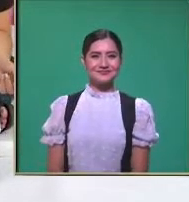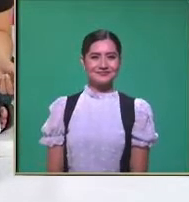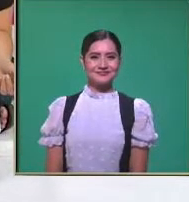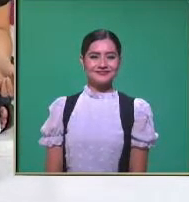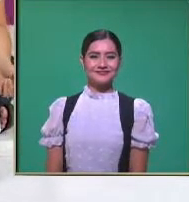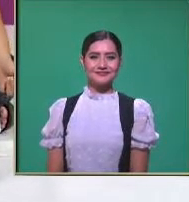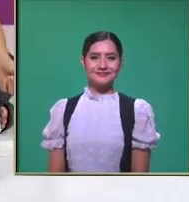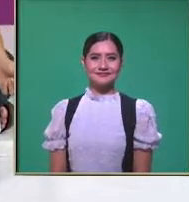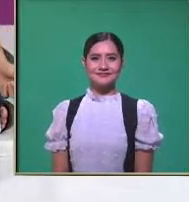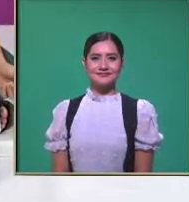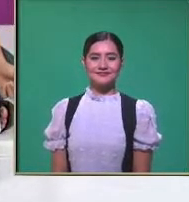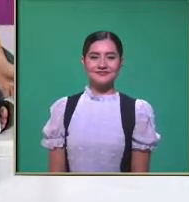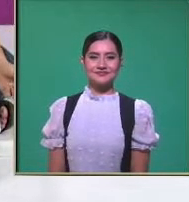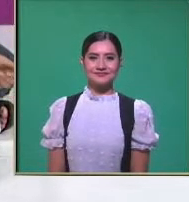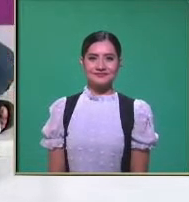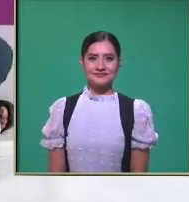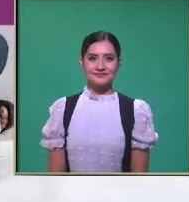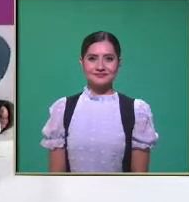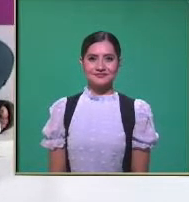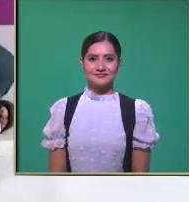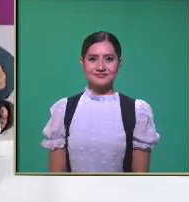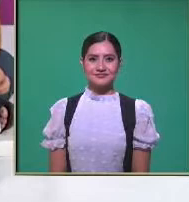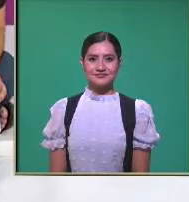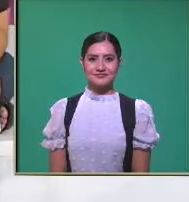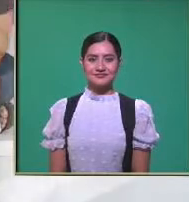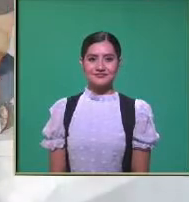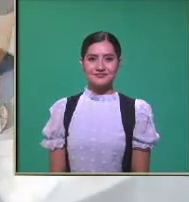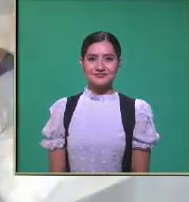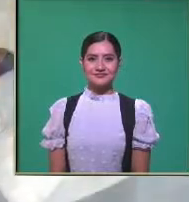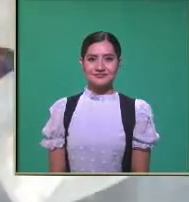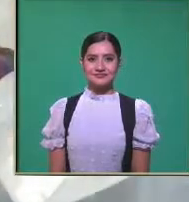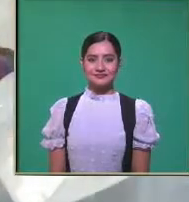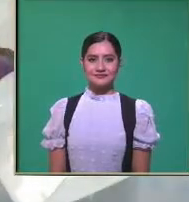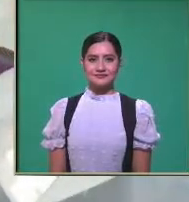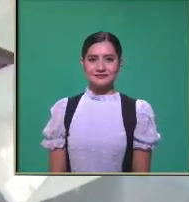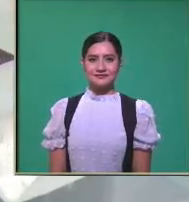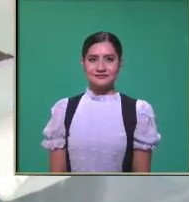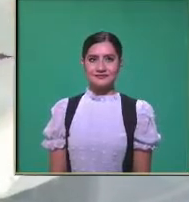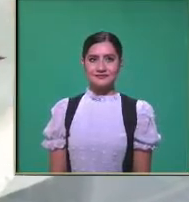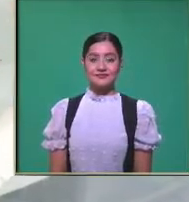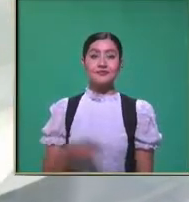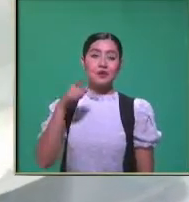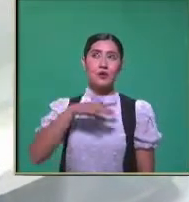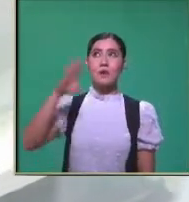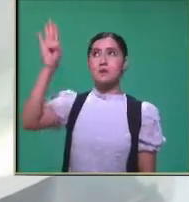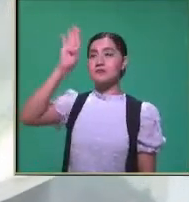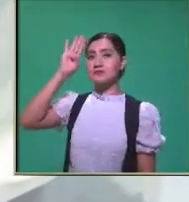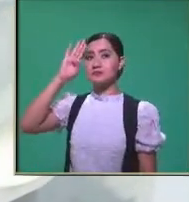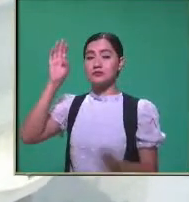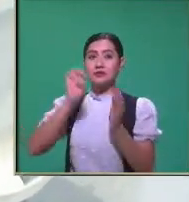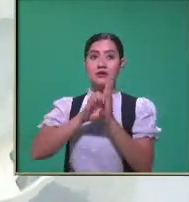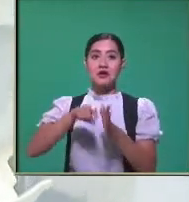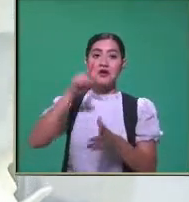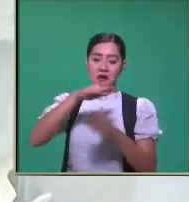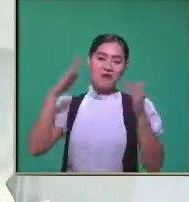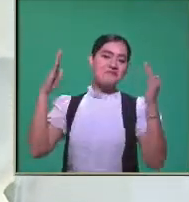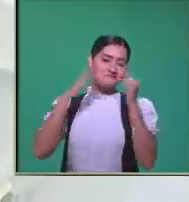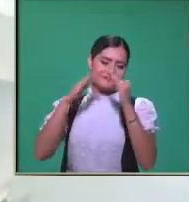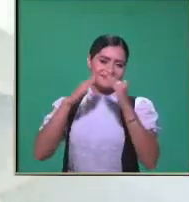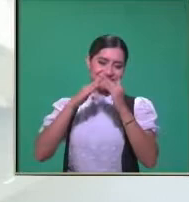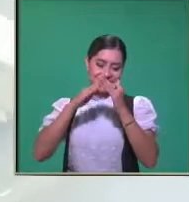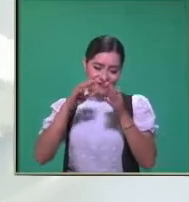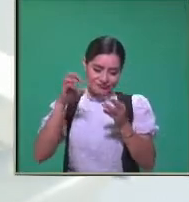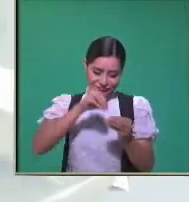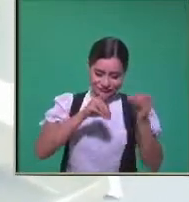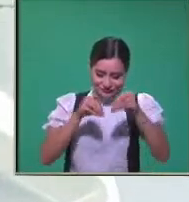Oye, yo no hice una casita. A ver tu casita. Mira, por ahí está, bueno, ahí mi imaginación dice que eso es una casita. Y yeah.